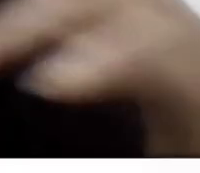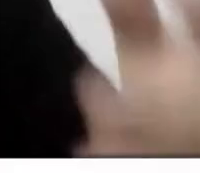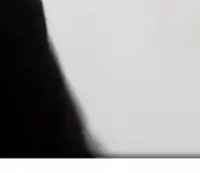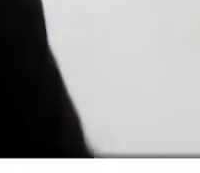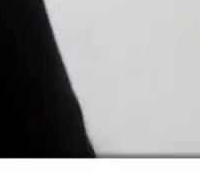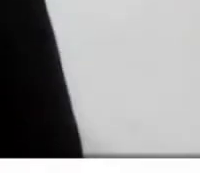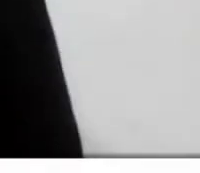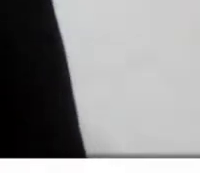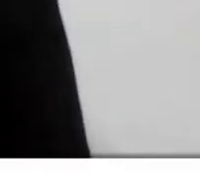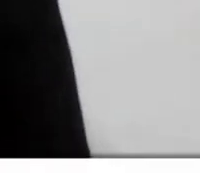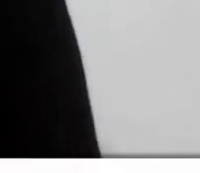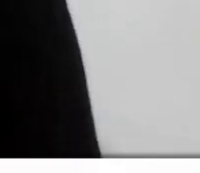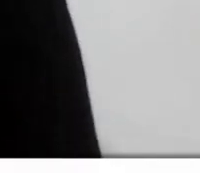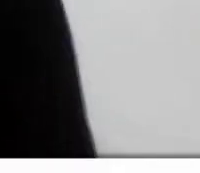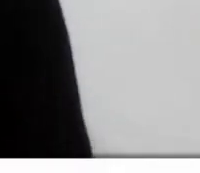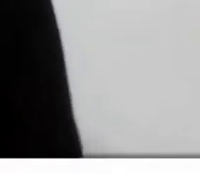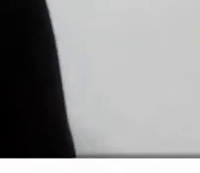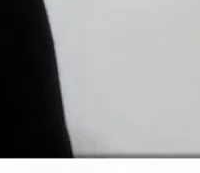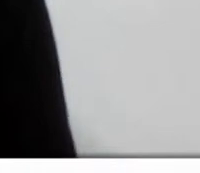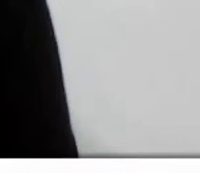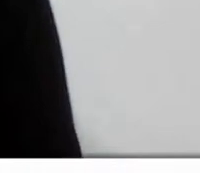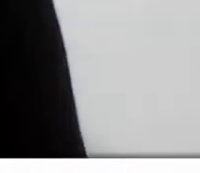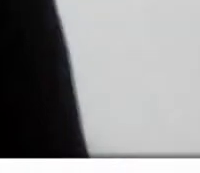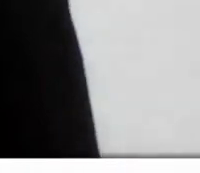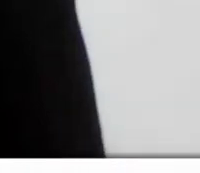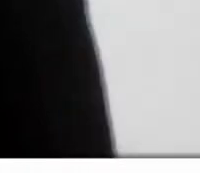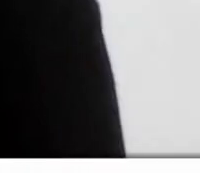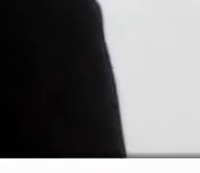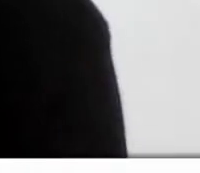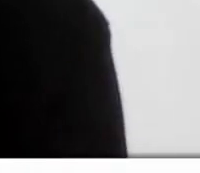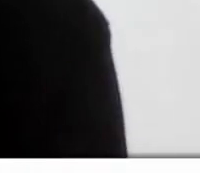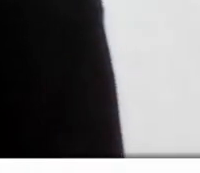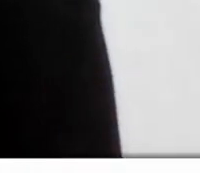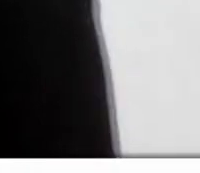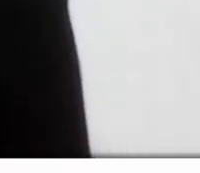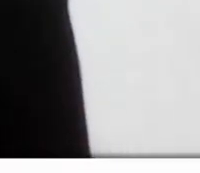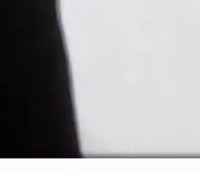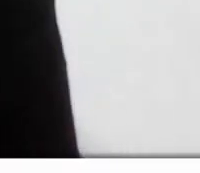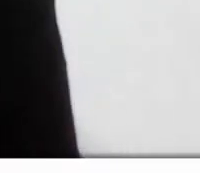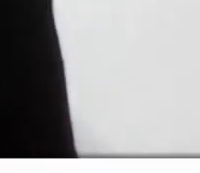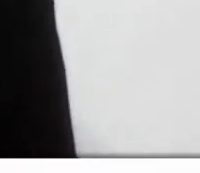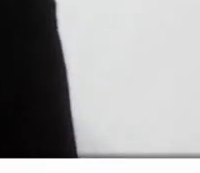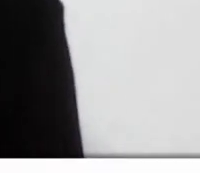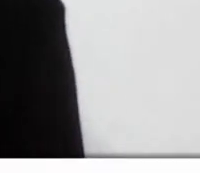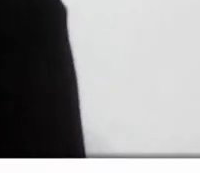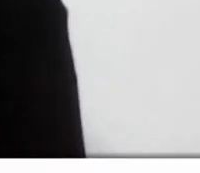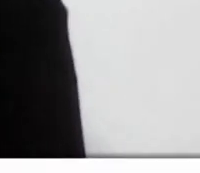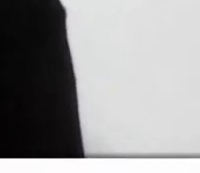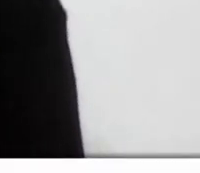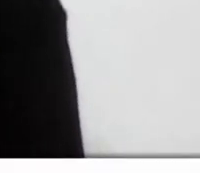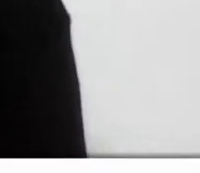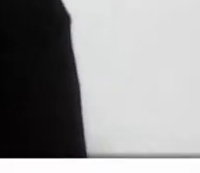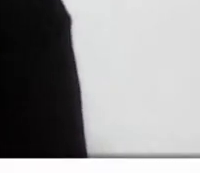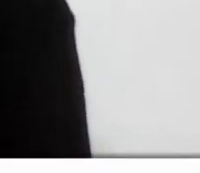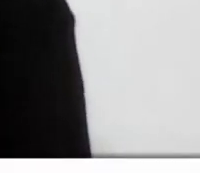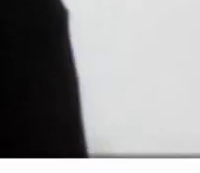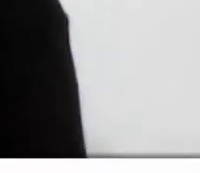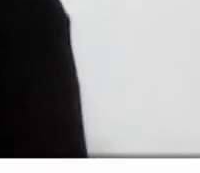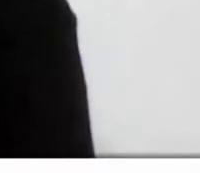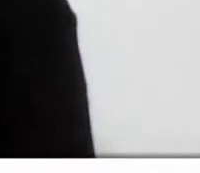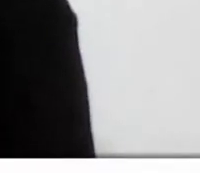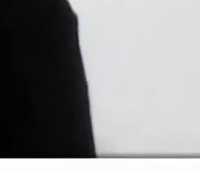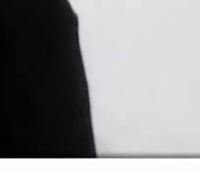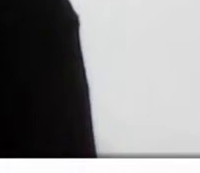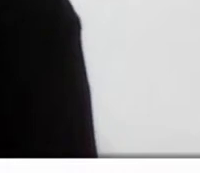Y siempre hemos aprendido colmos. Pero Santa Fe le